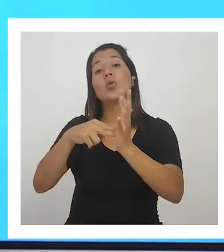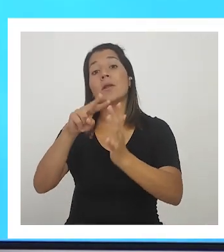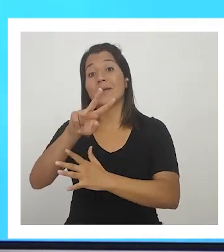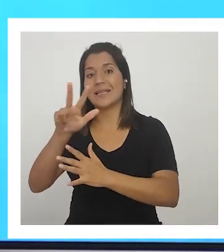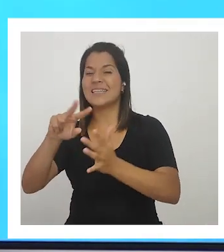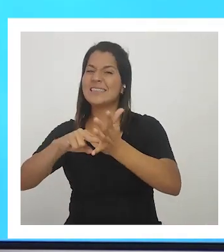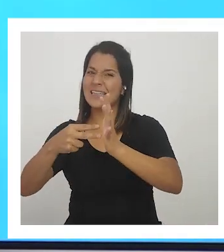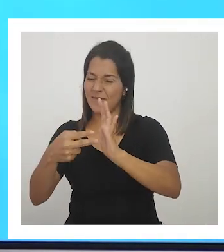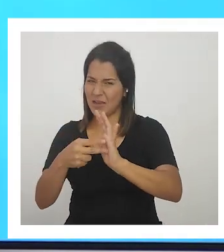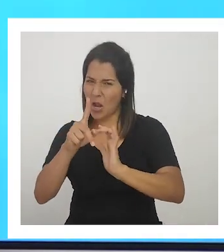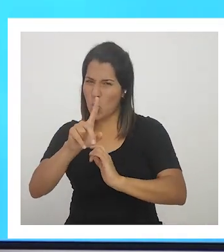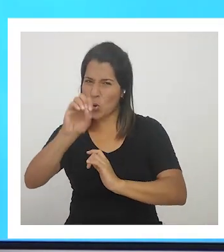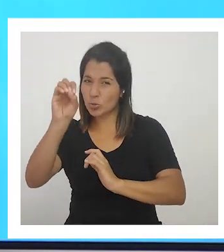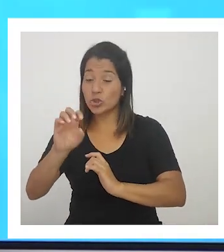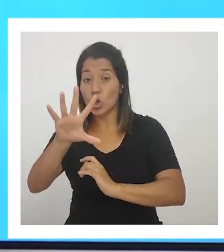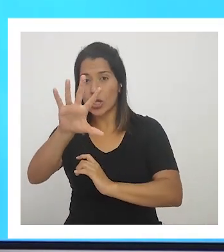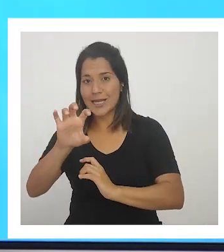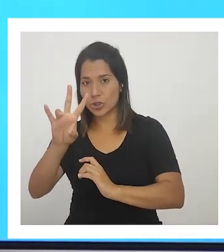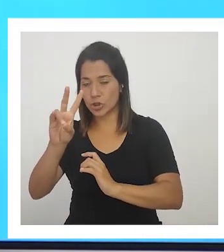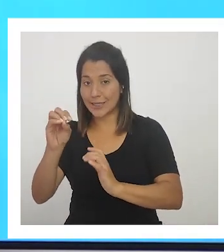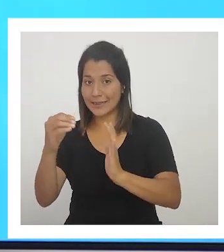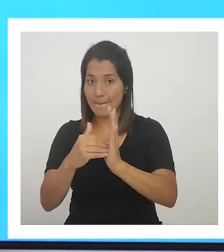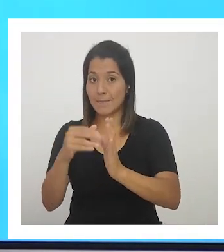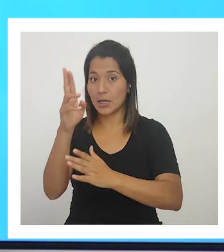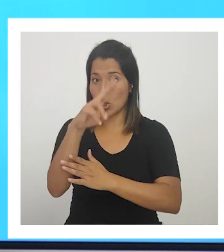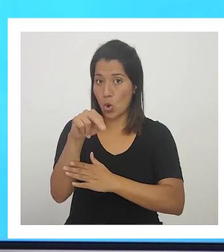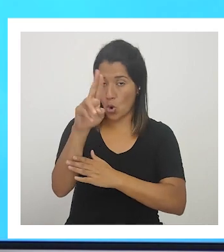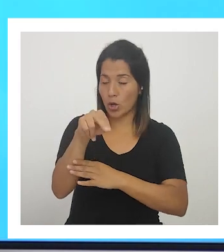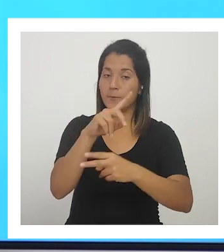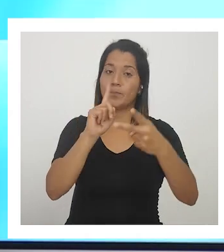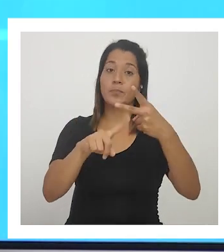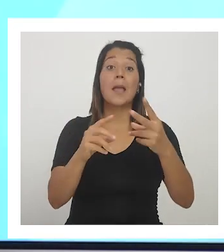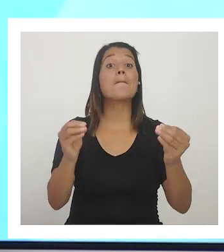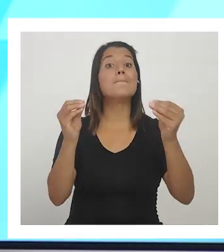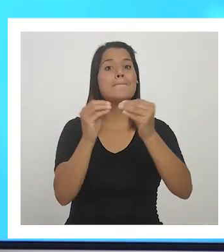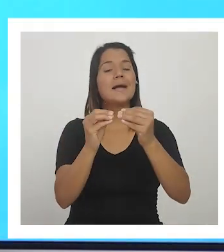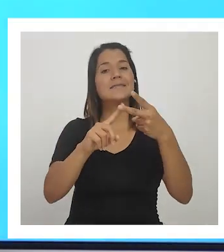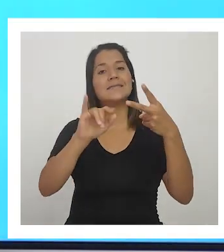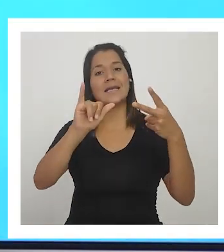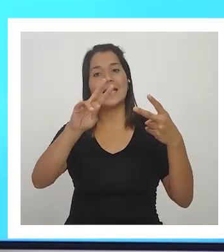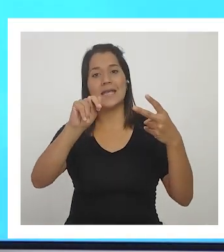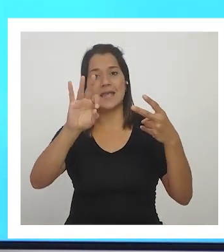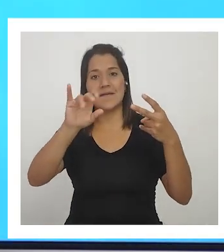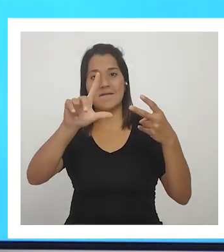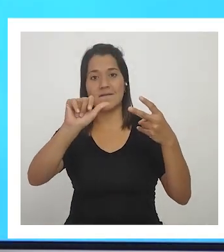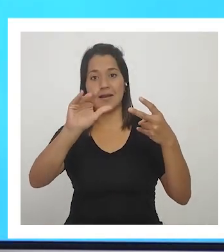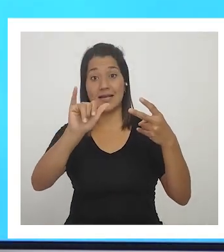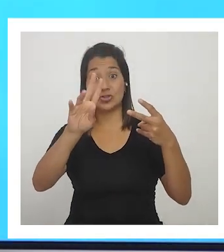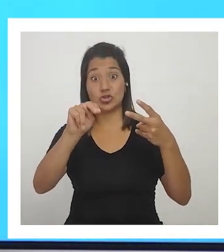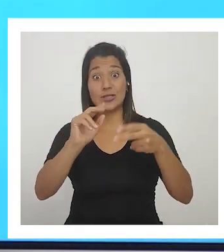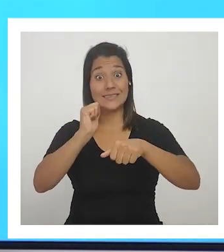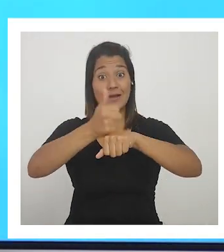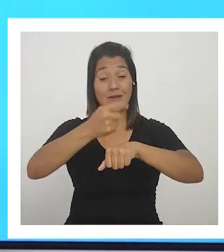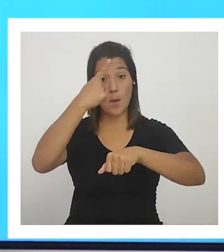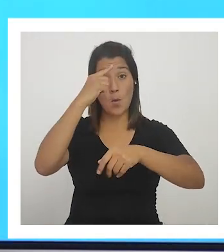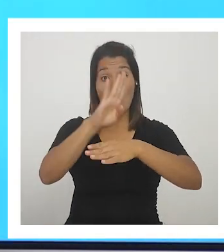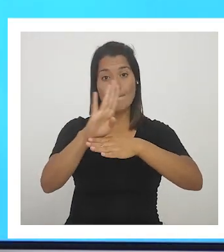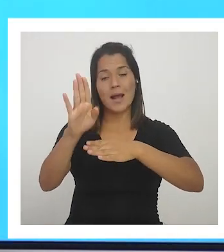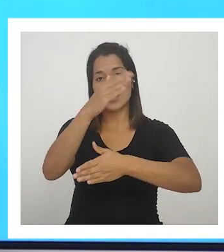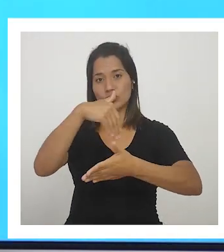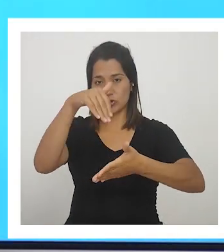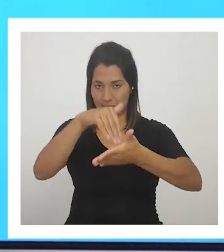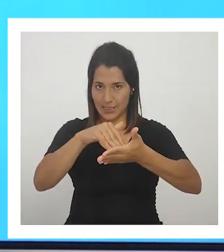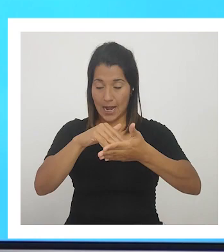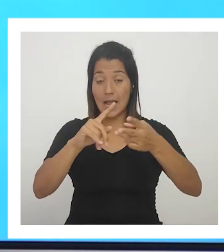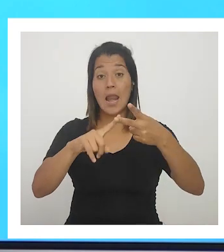colones, más que la inflación que había definido el Banco Central para el periodo